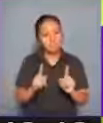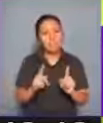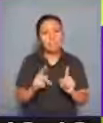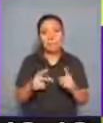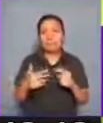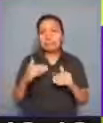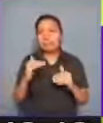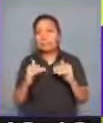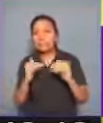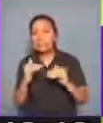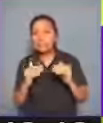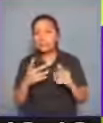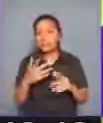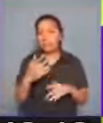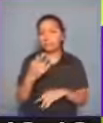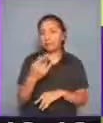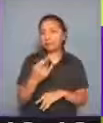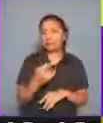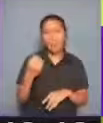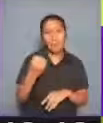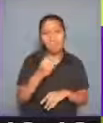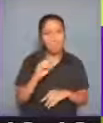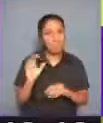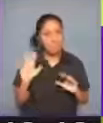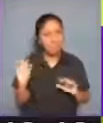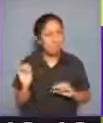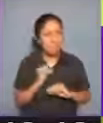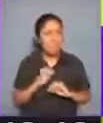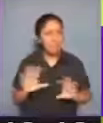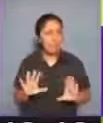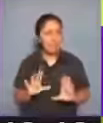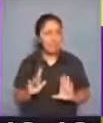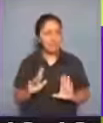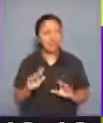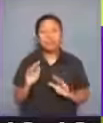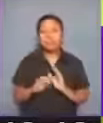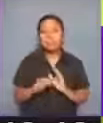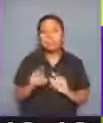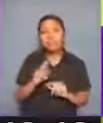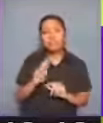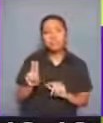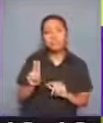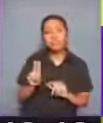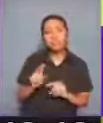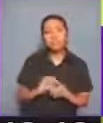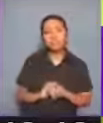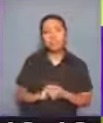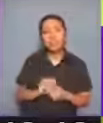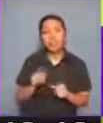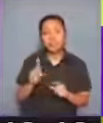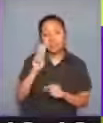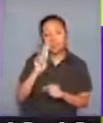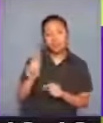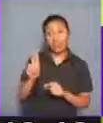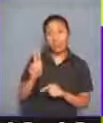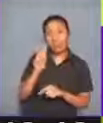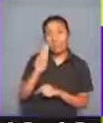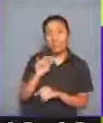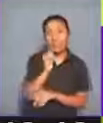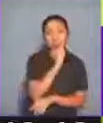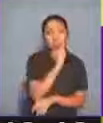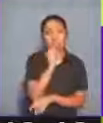desleal como lo han denominado ellos nosotros vamos bajando un poquito más para poder para que ustedes vean las